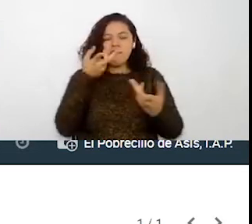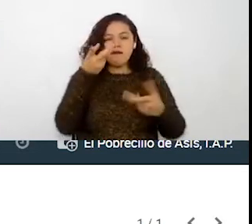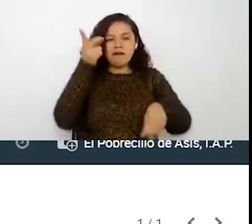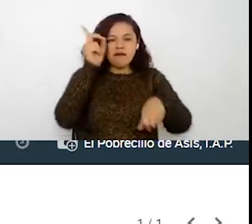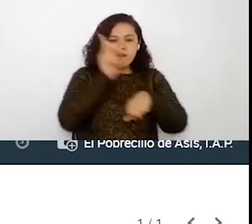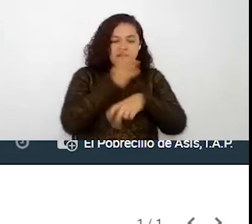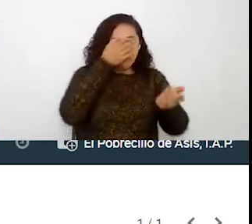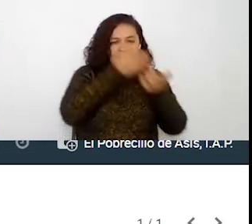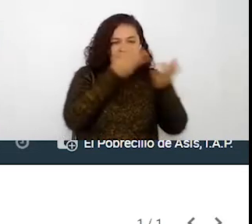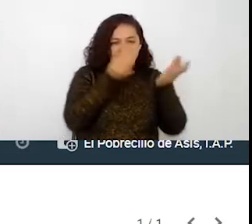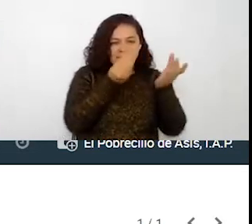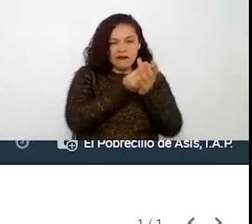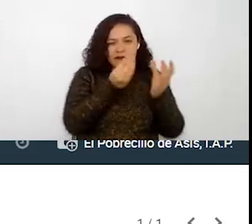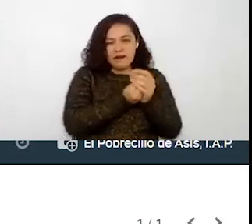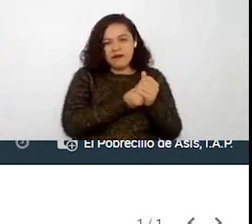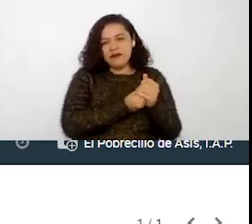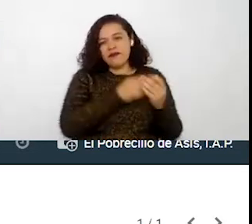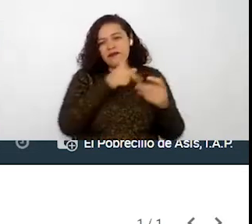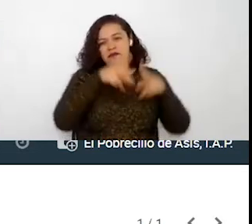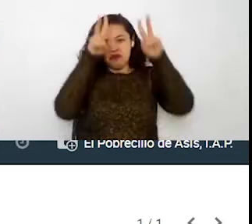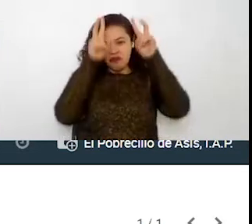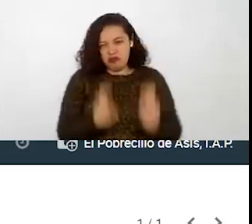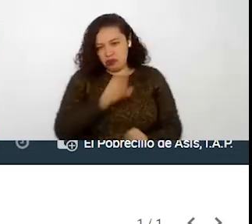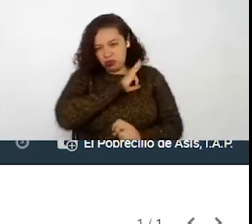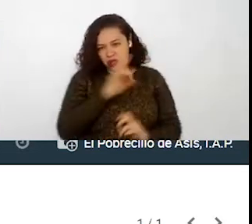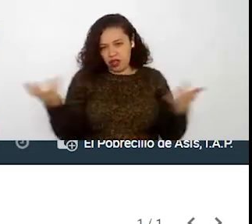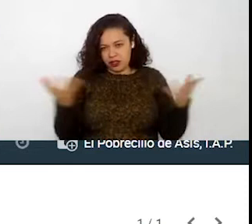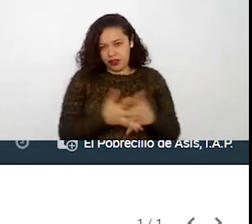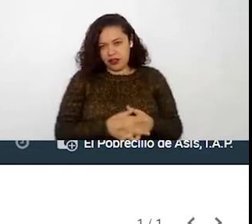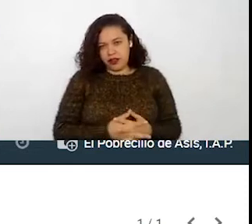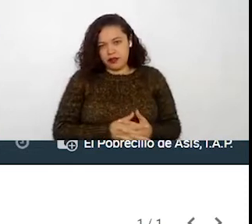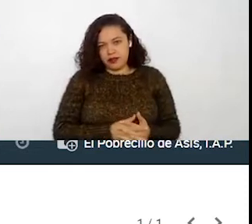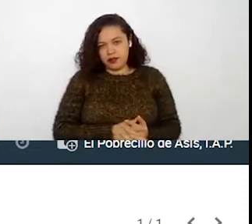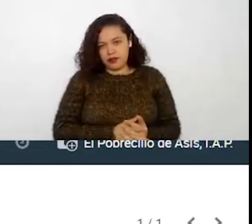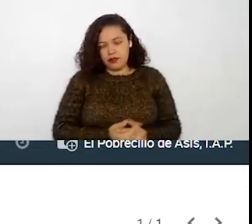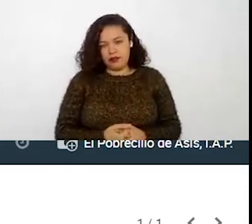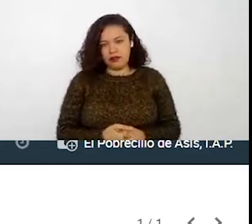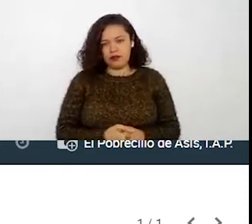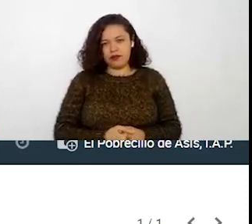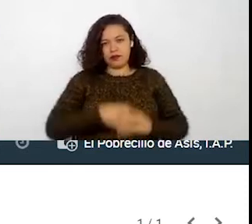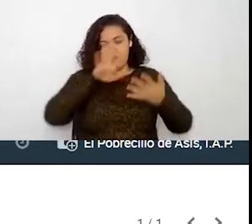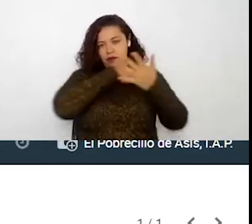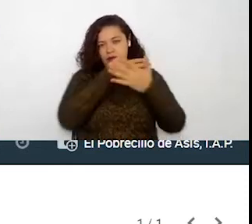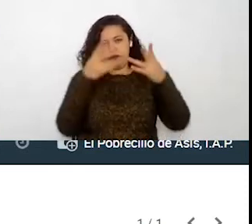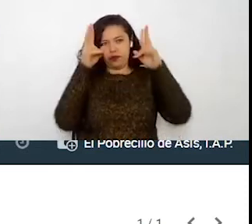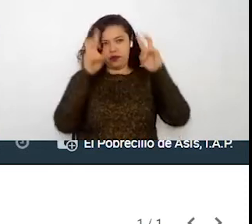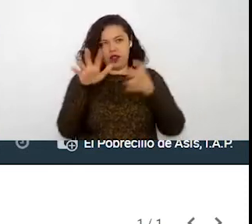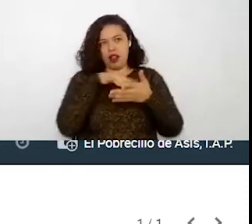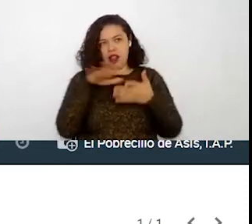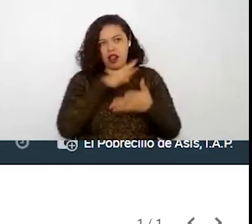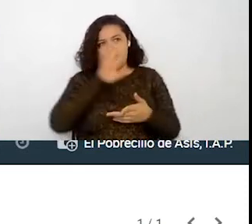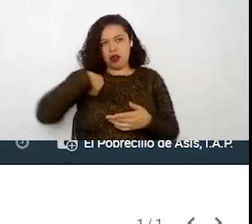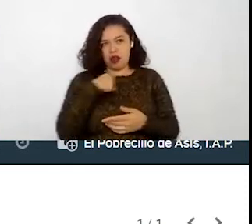entonces ustedes pueden descargar de esta primera parte de la herramienta todos estos formatos los pueden leer los pueden guardar